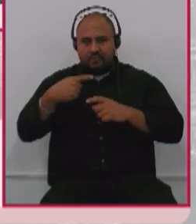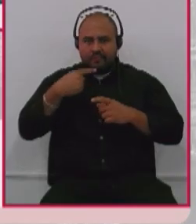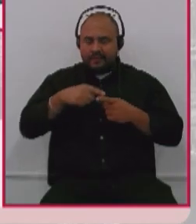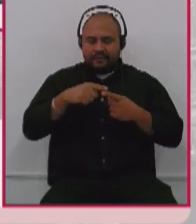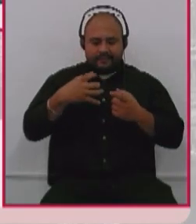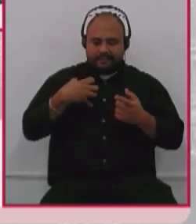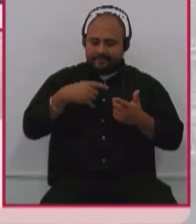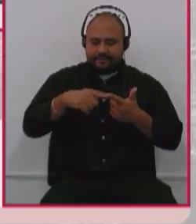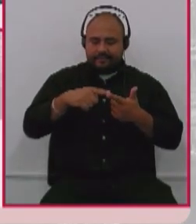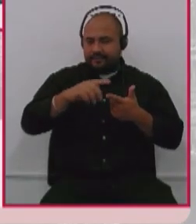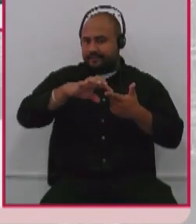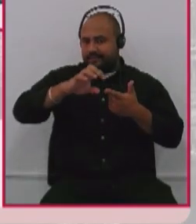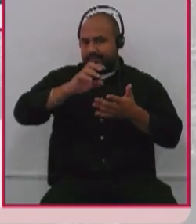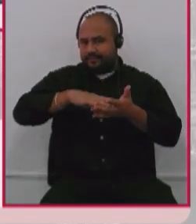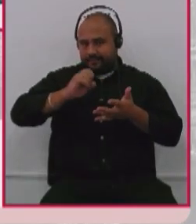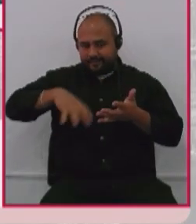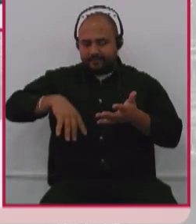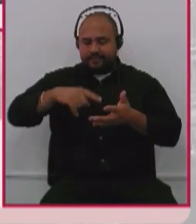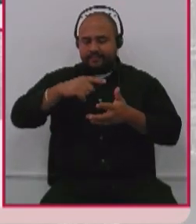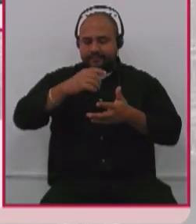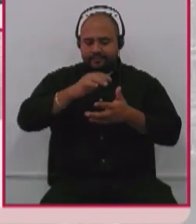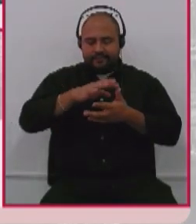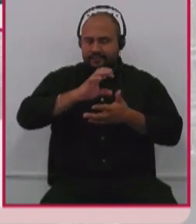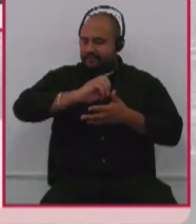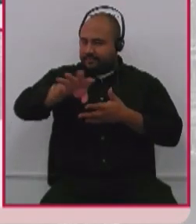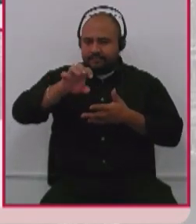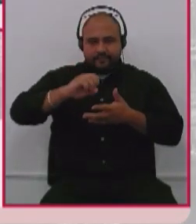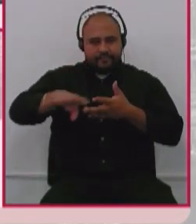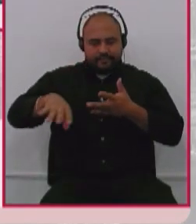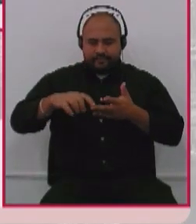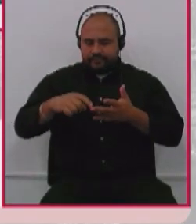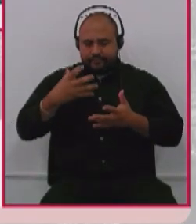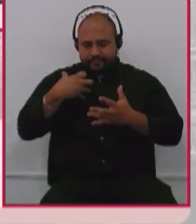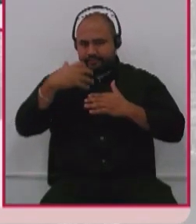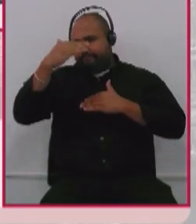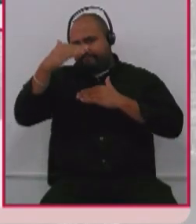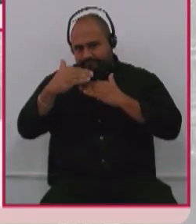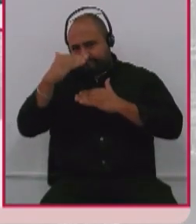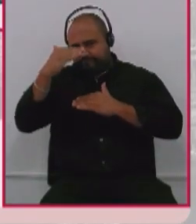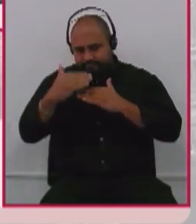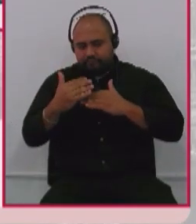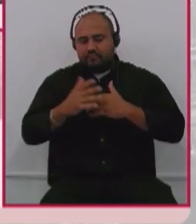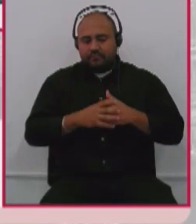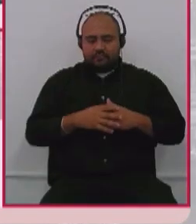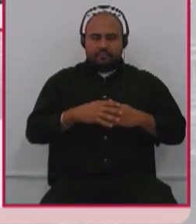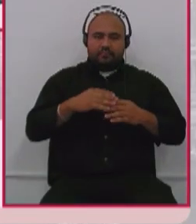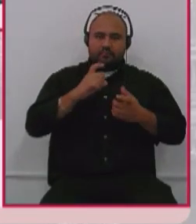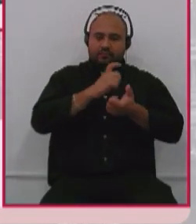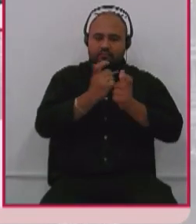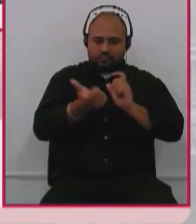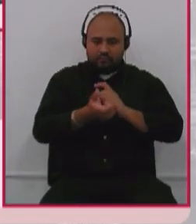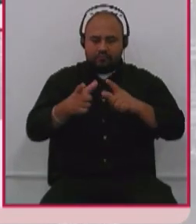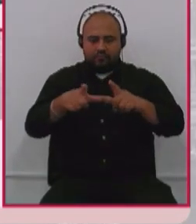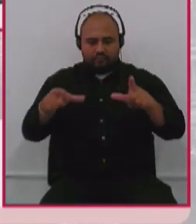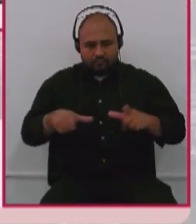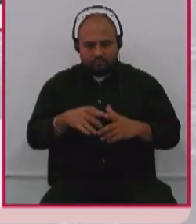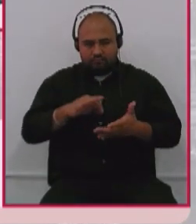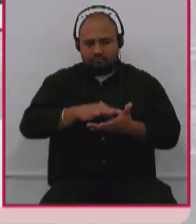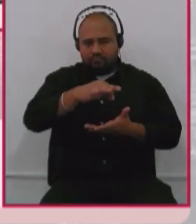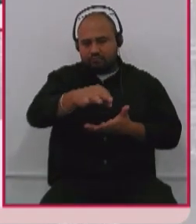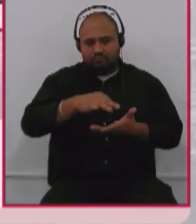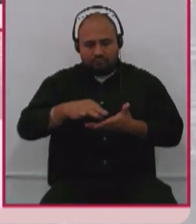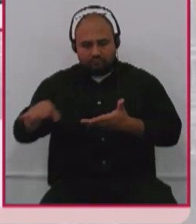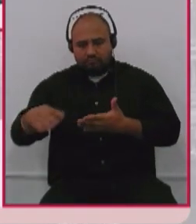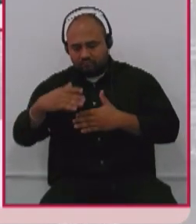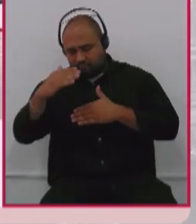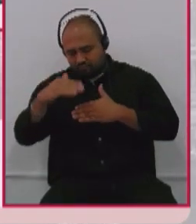¿no? Estas condiciones de seguridad por los sinkholes generaban grandes demoras, pero también el cambio de zona, que es moverse de una zona profunda a una